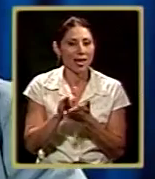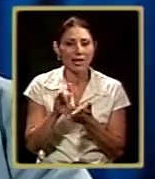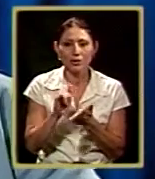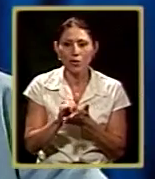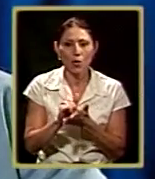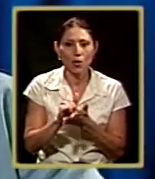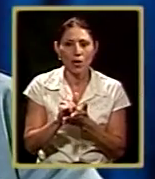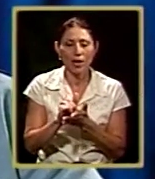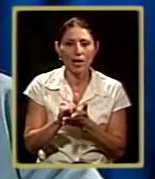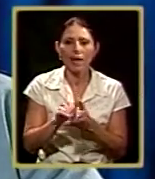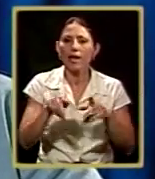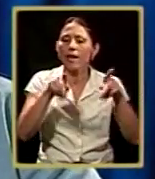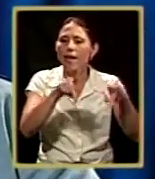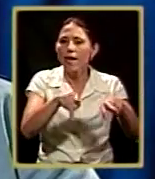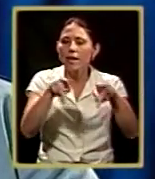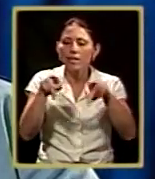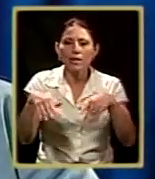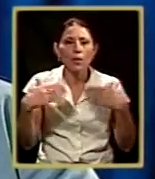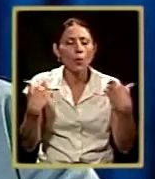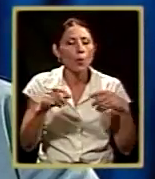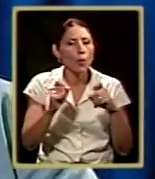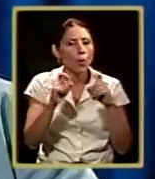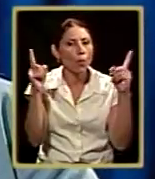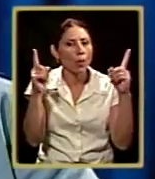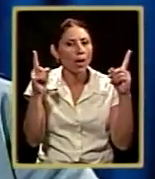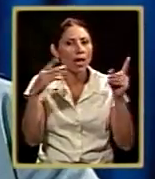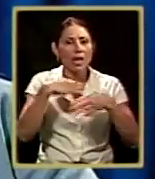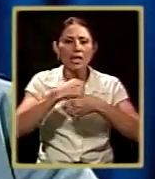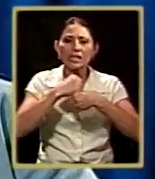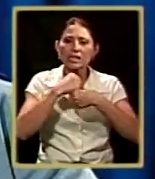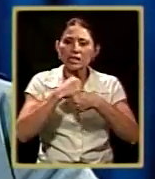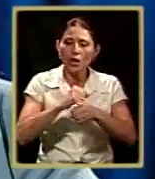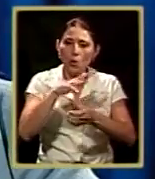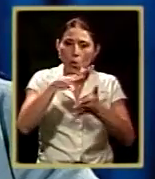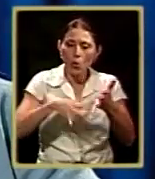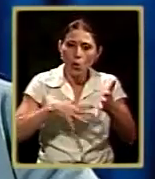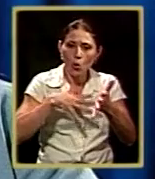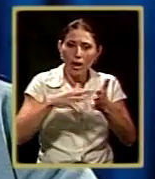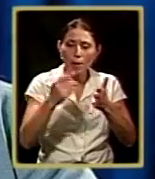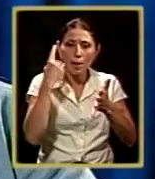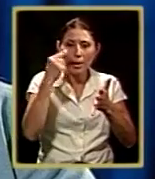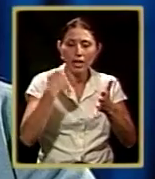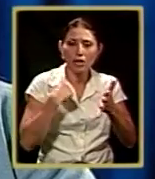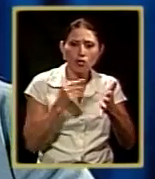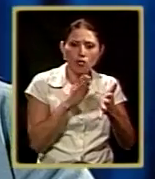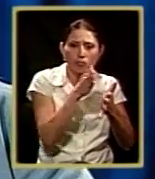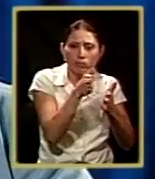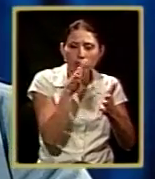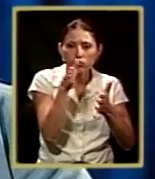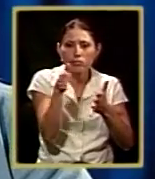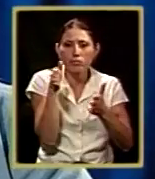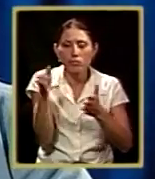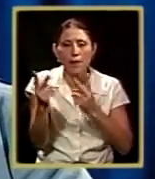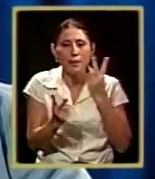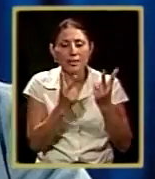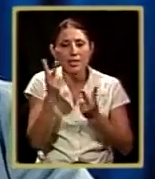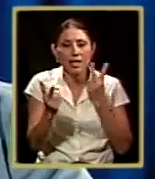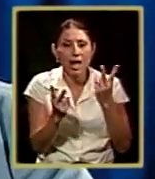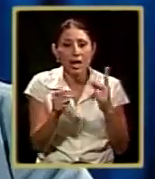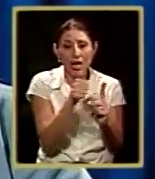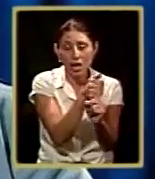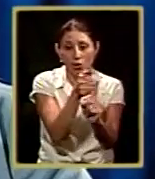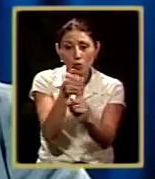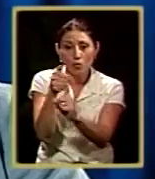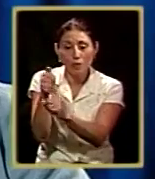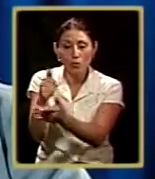gente increíble, me hicieron todo un cronograma de visitas. Ellos mismos me ayudaron a que yo estuviera